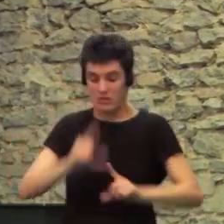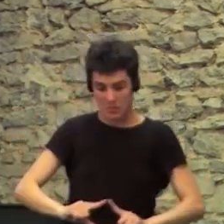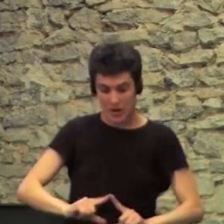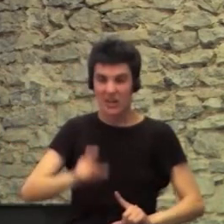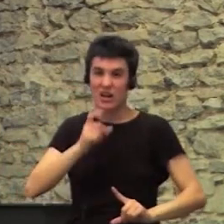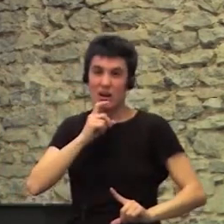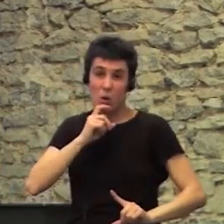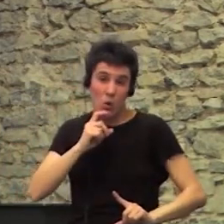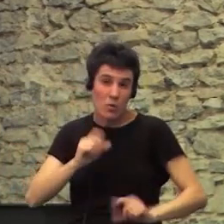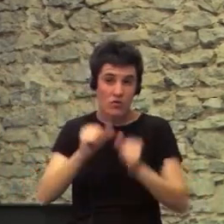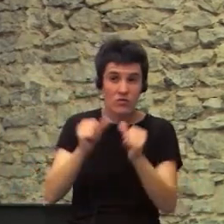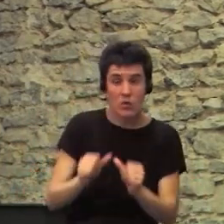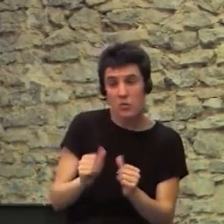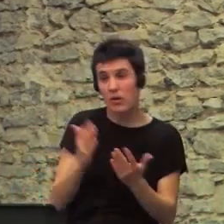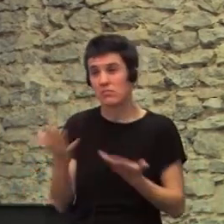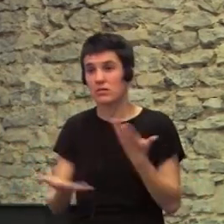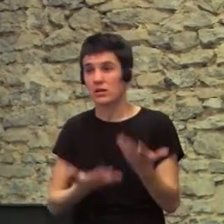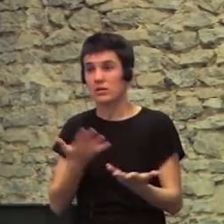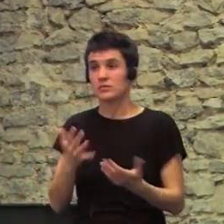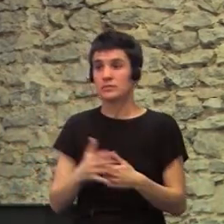o si tienen una hipoplasia, que es un tamaño pequeñito,